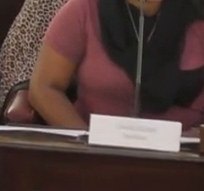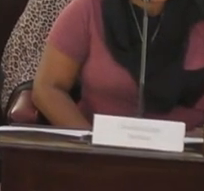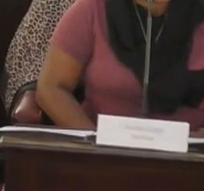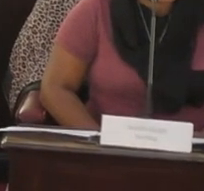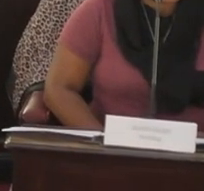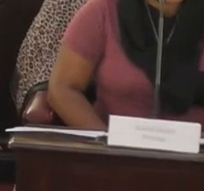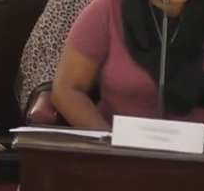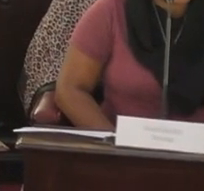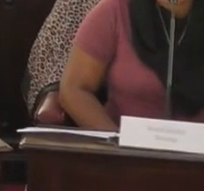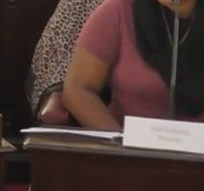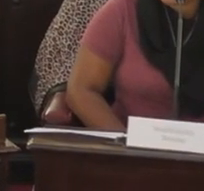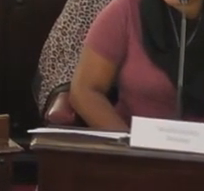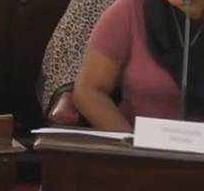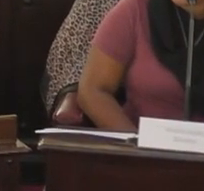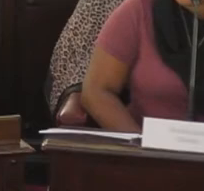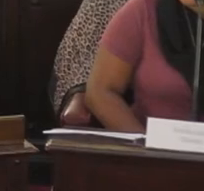izar la bandera.